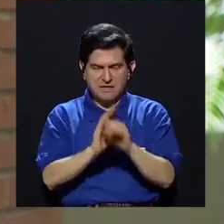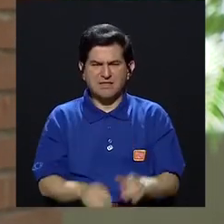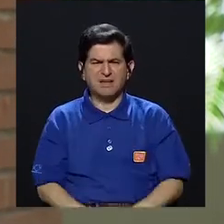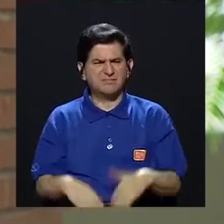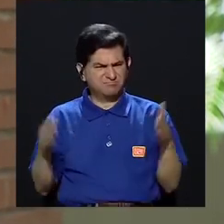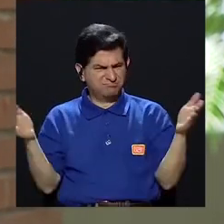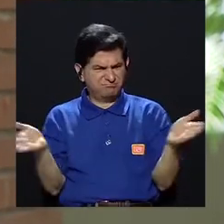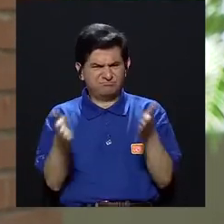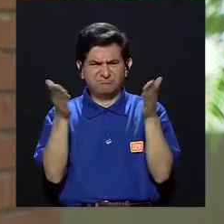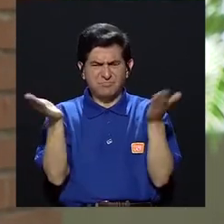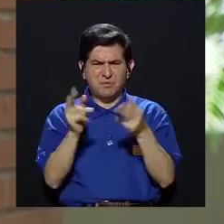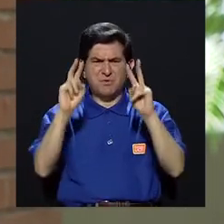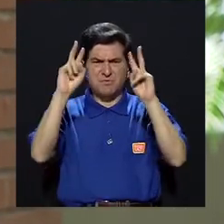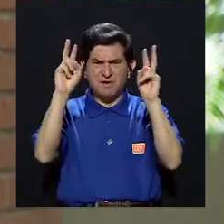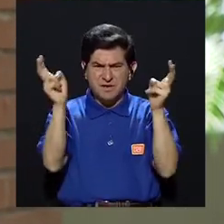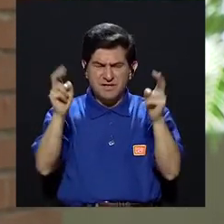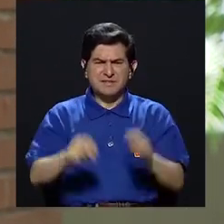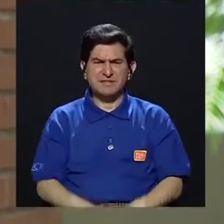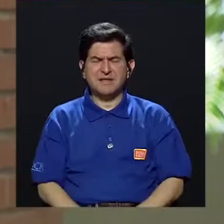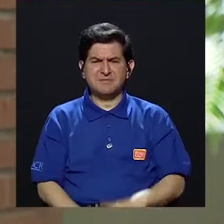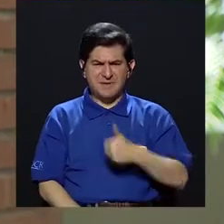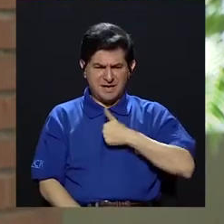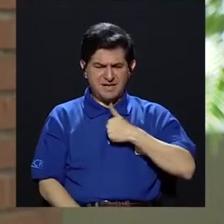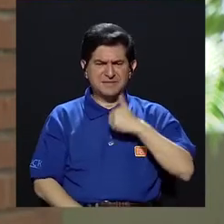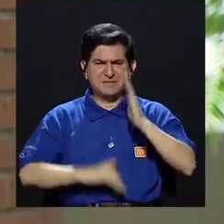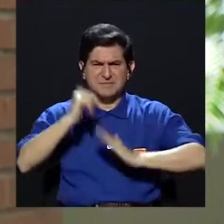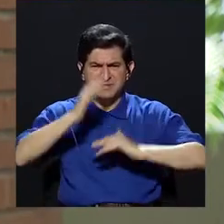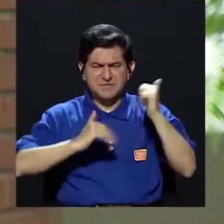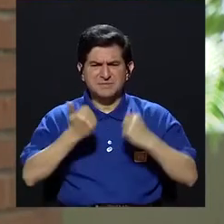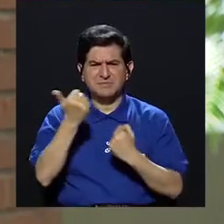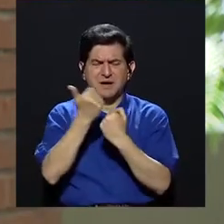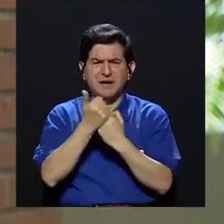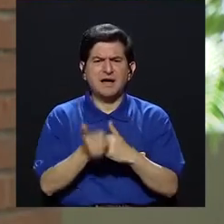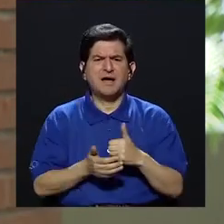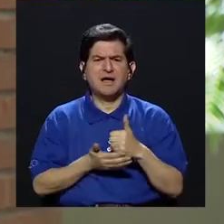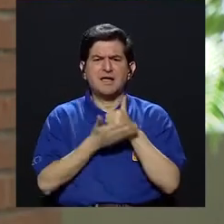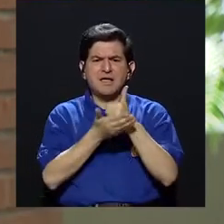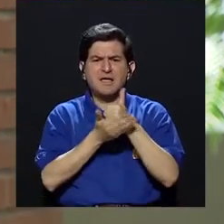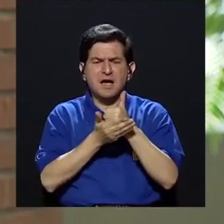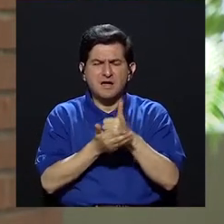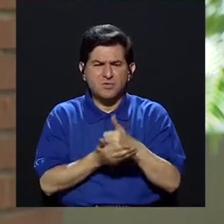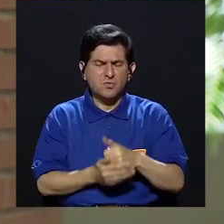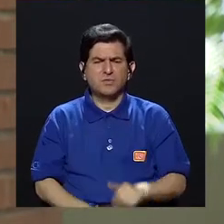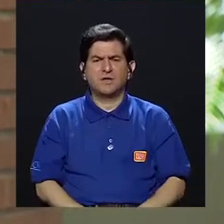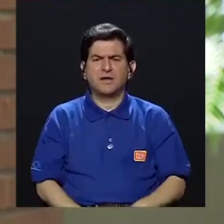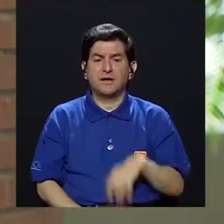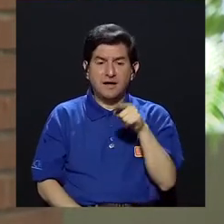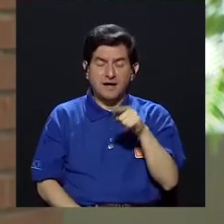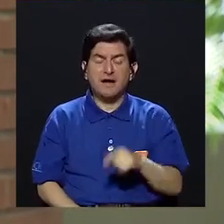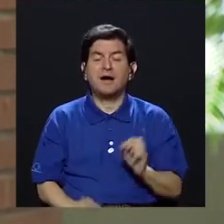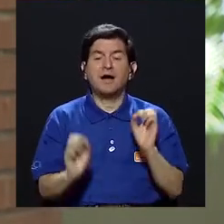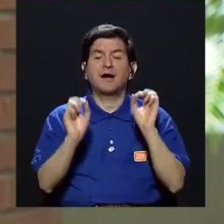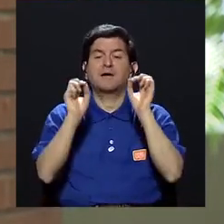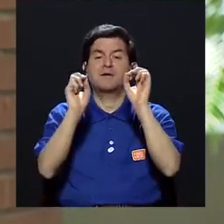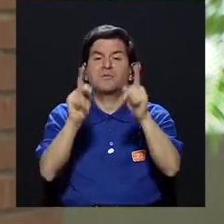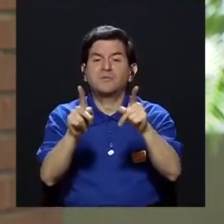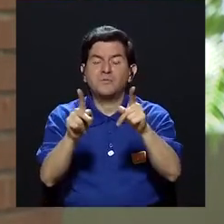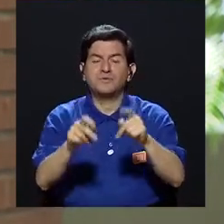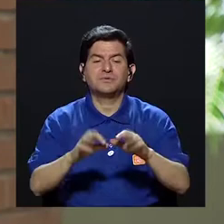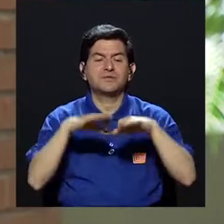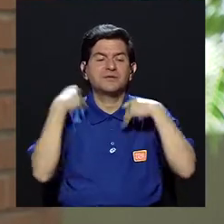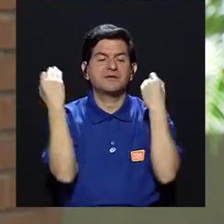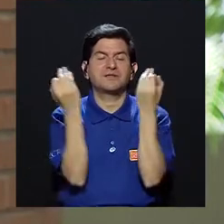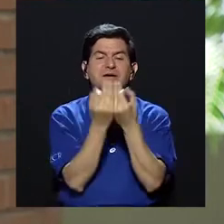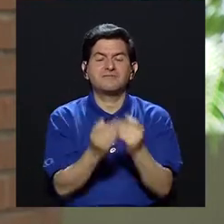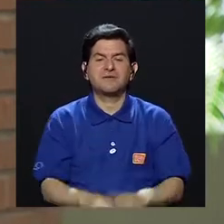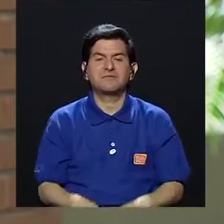qué promovemos el tema de la autoconstrucción asistida y la ayuda mutua? Porque es una posibilidad de